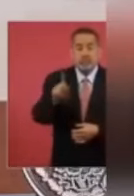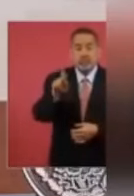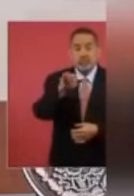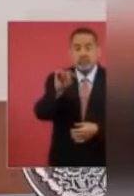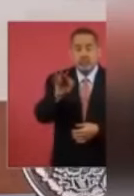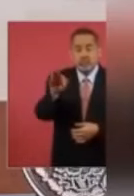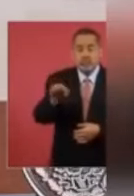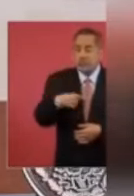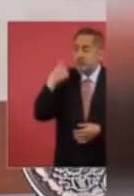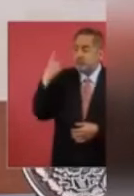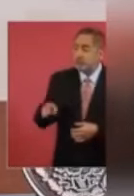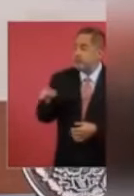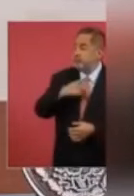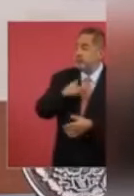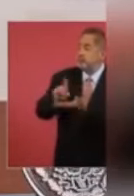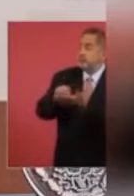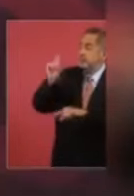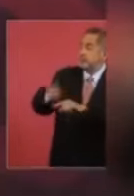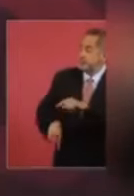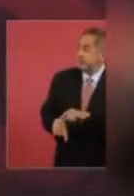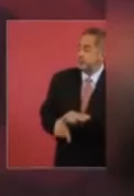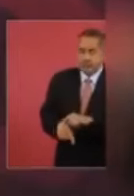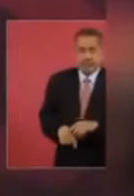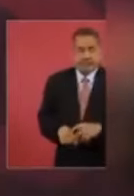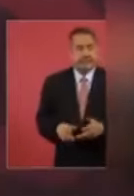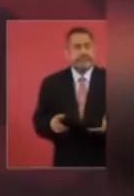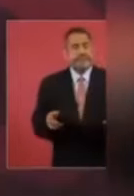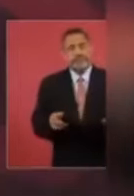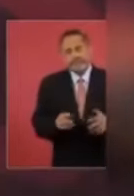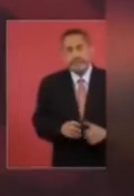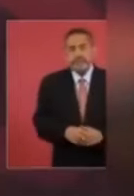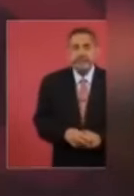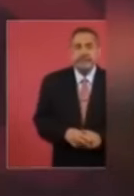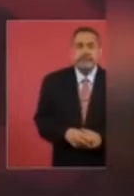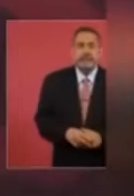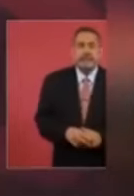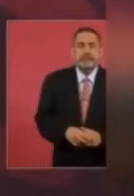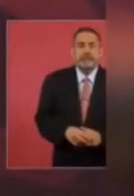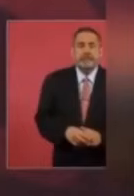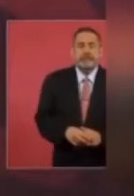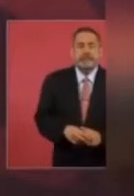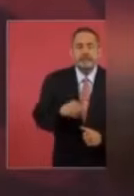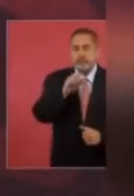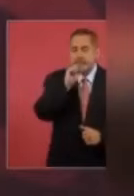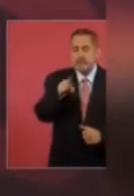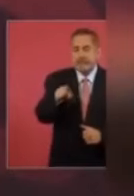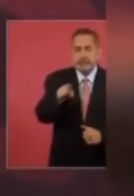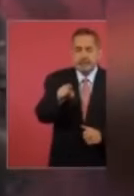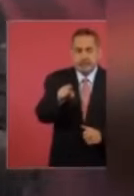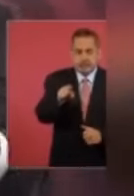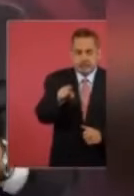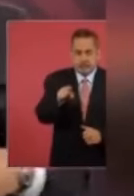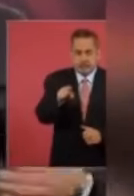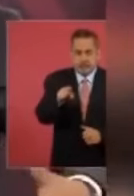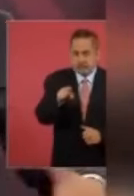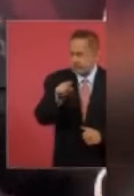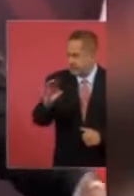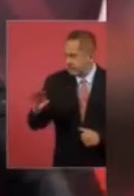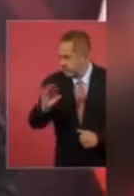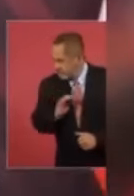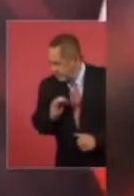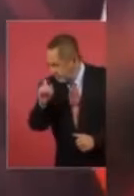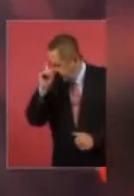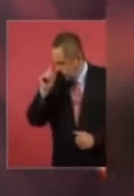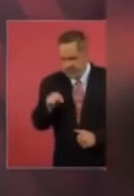video para que miles de mexicanos se den cuenta de lo que está pasando Pues el poder judicial le hace una notificación al